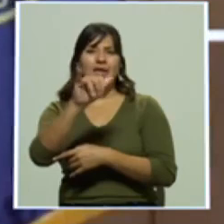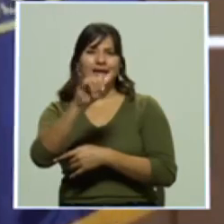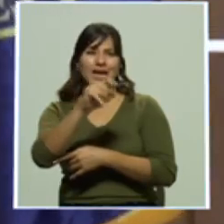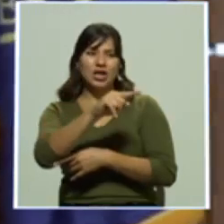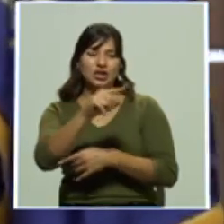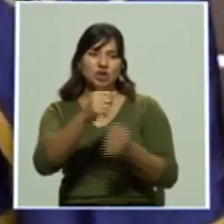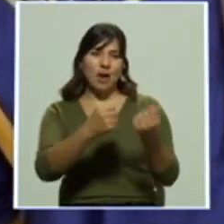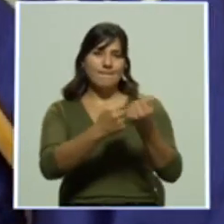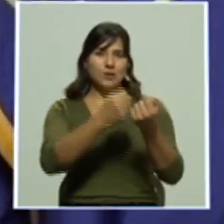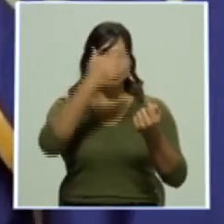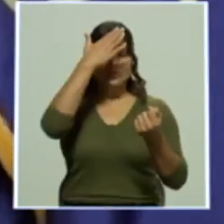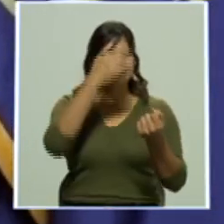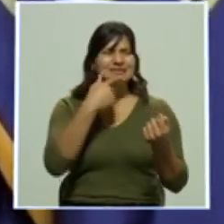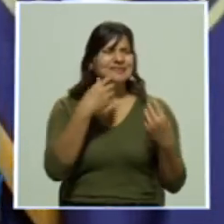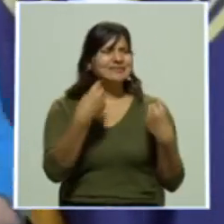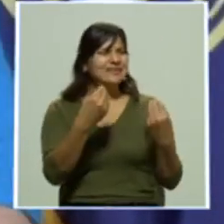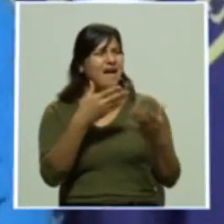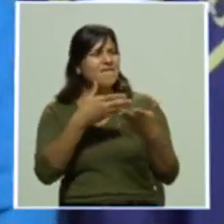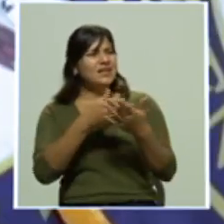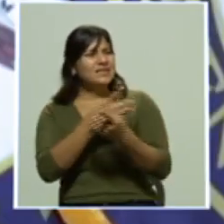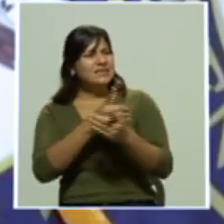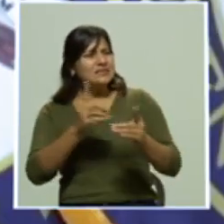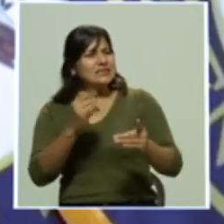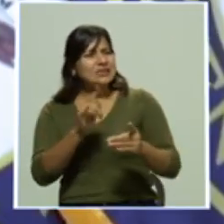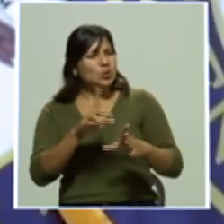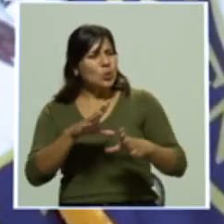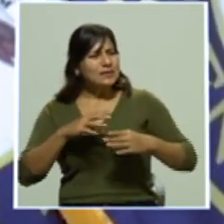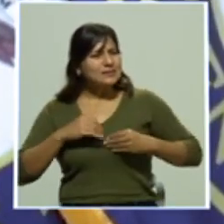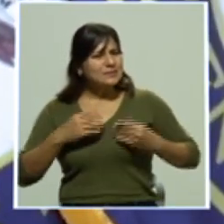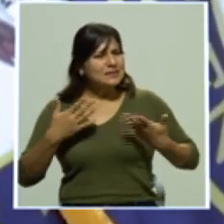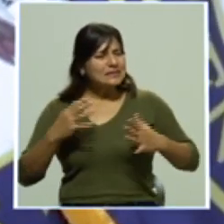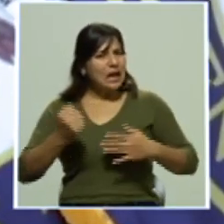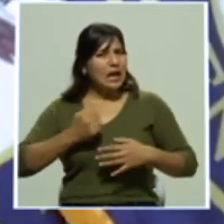al presidente Donald Trump, que alega fraude.